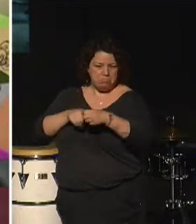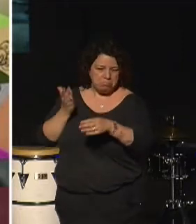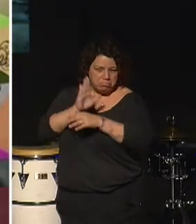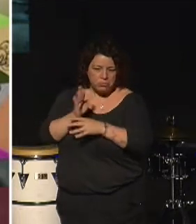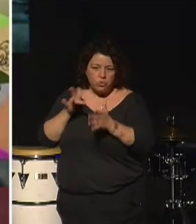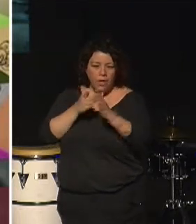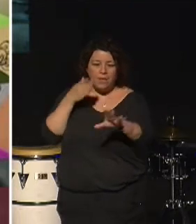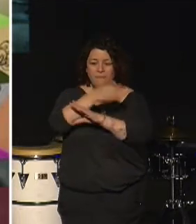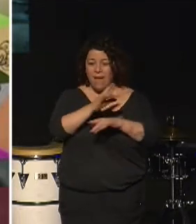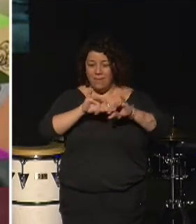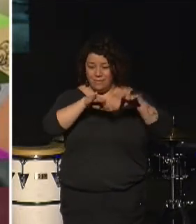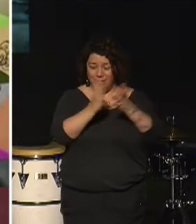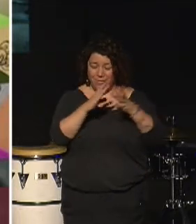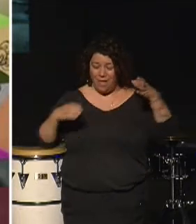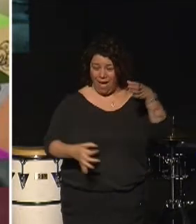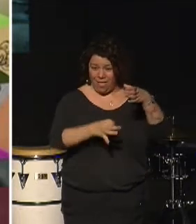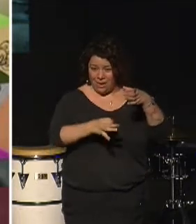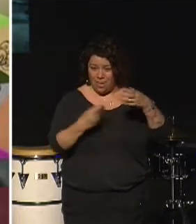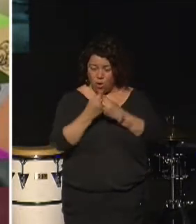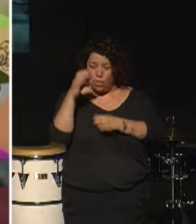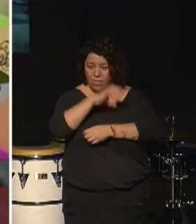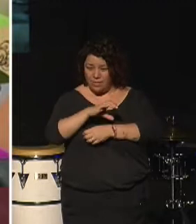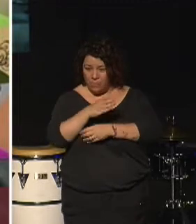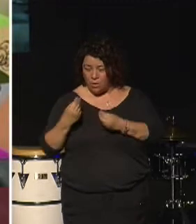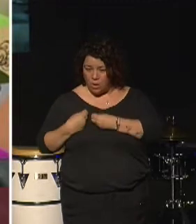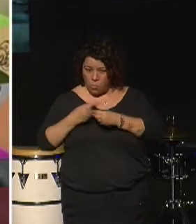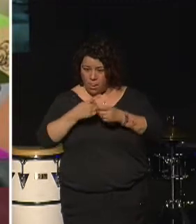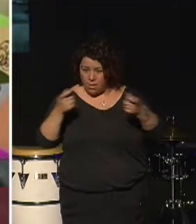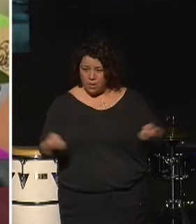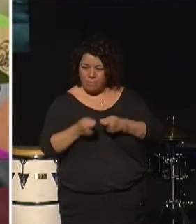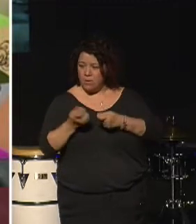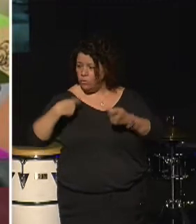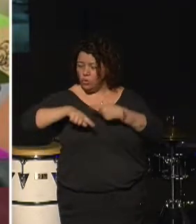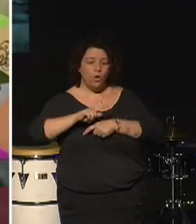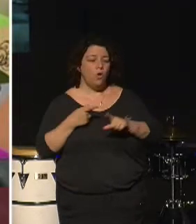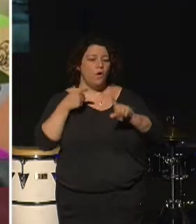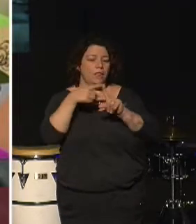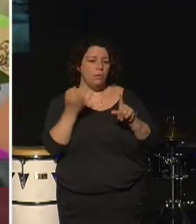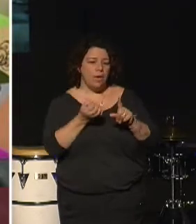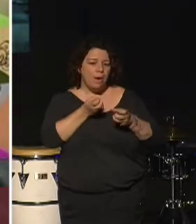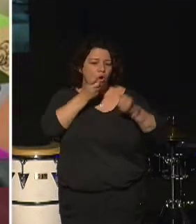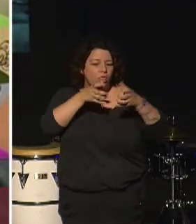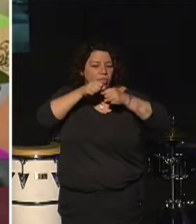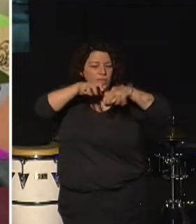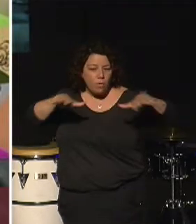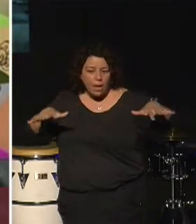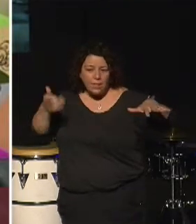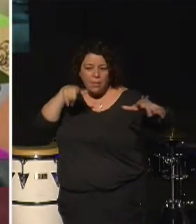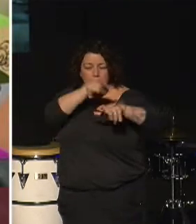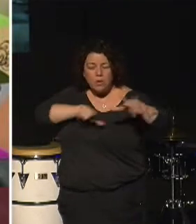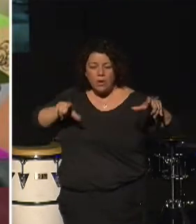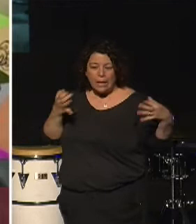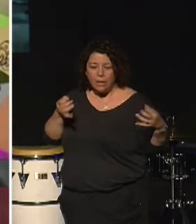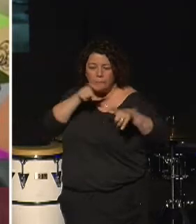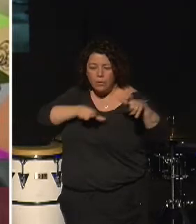Antártida junto con todos los científicos, ir en nuestra campaña antártica para contar, para divulgar y que todo el mundo